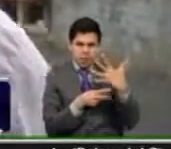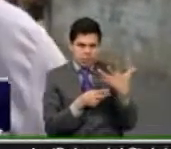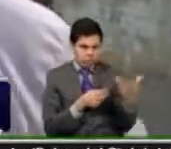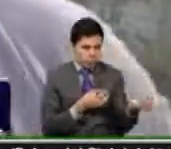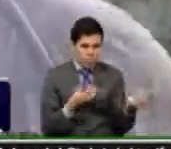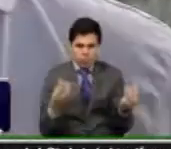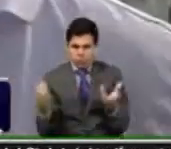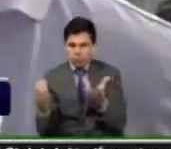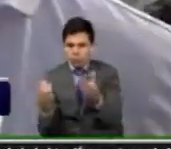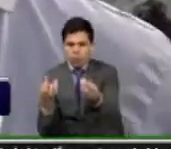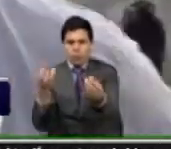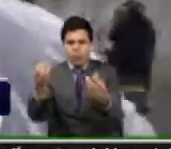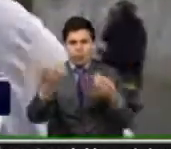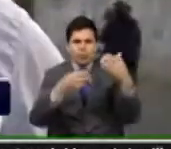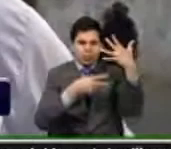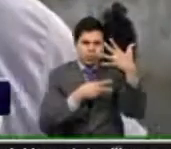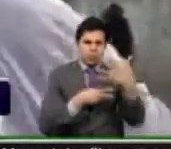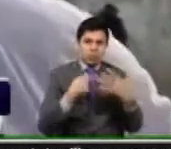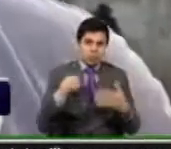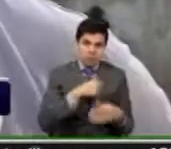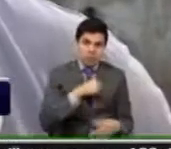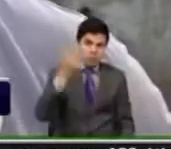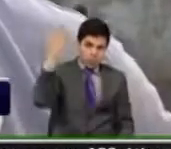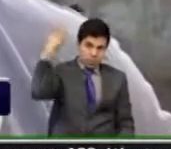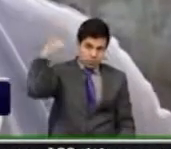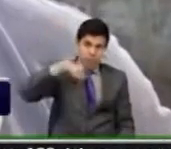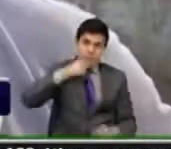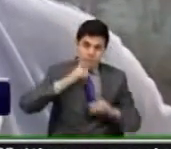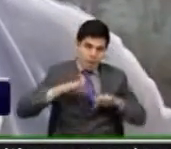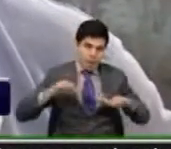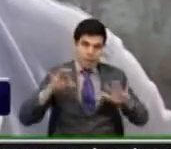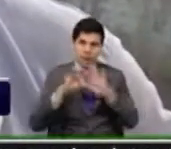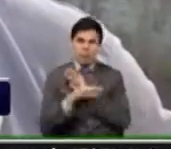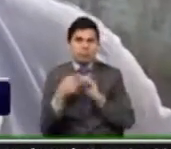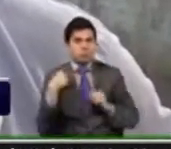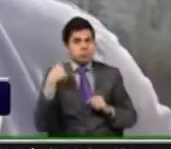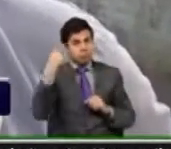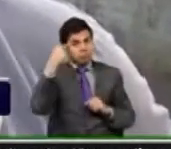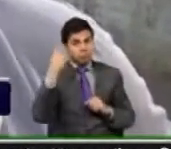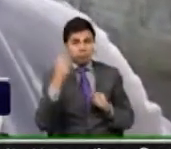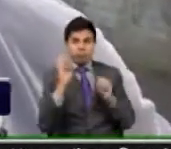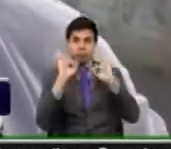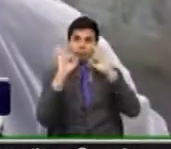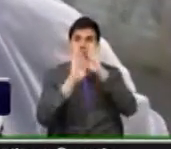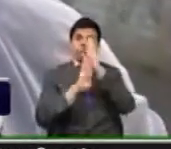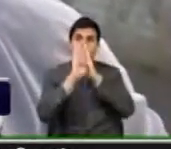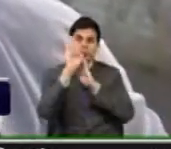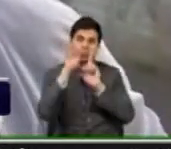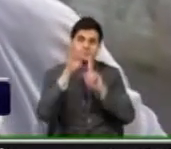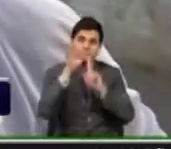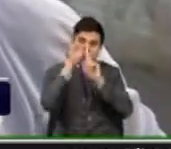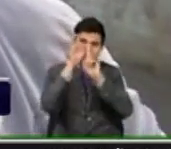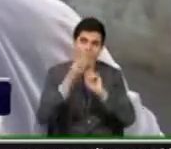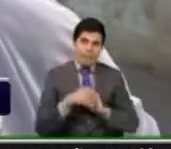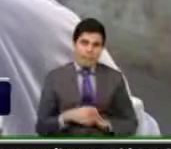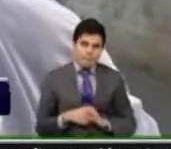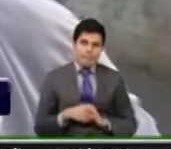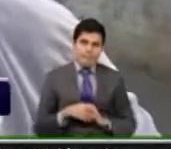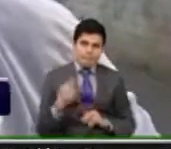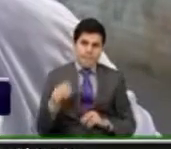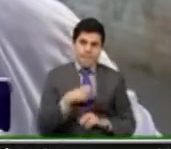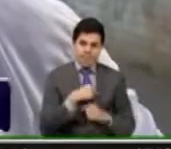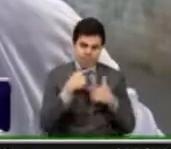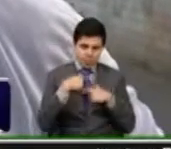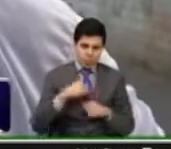Nosotros la otra vez, aún no teniendo nosotros playa aquí, yo considero que fue bastante buena la actuación. Cogimos una de